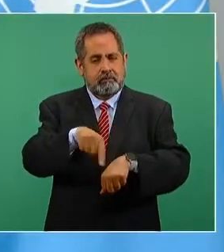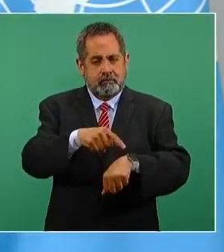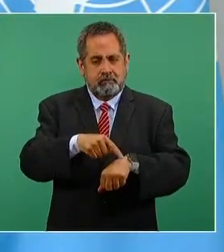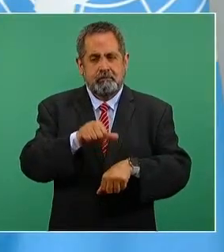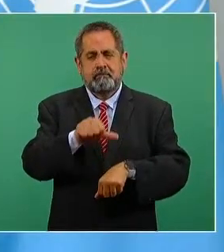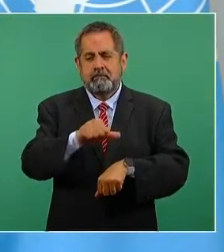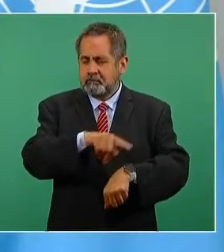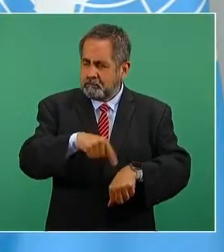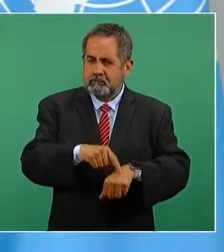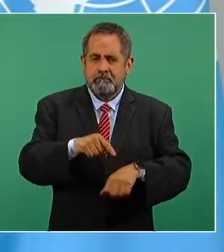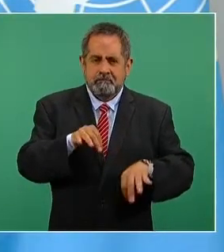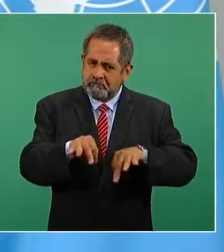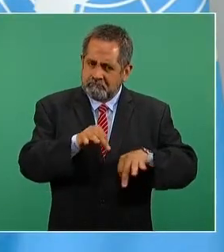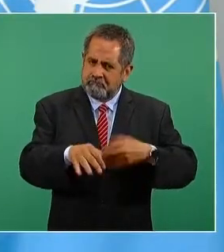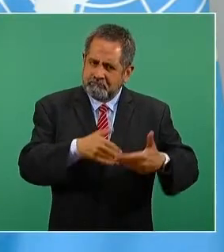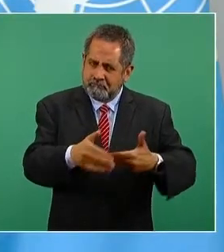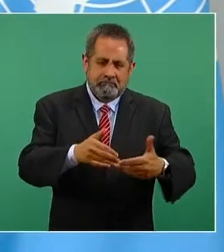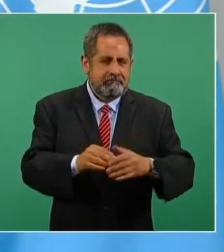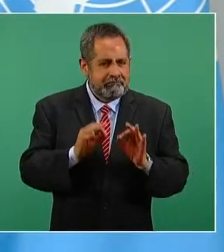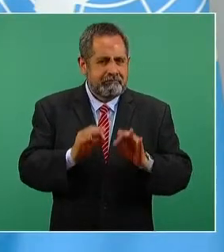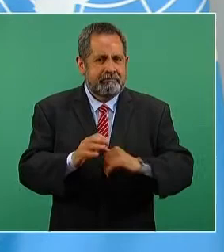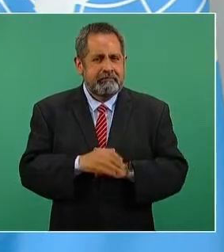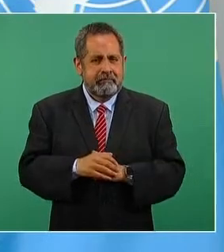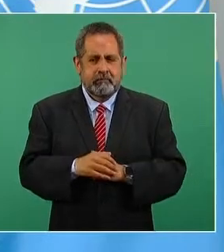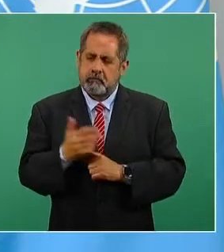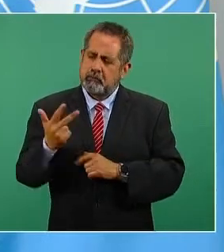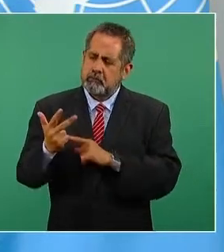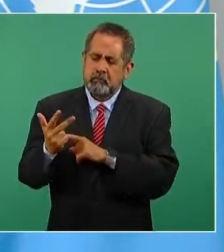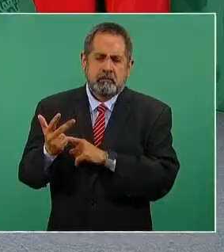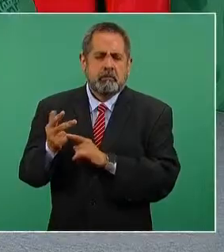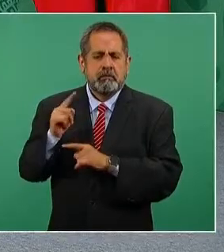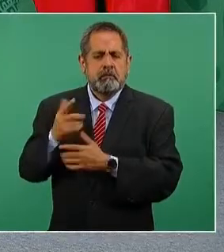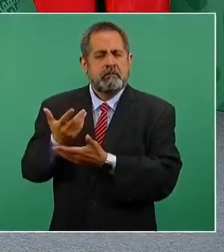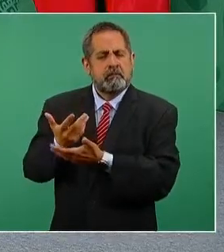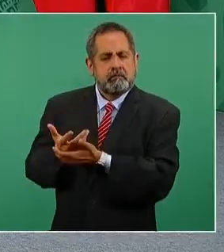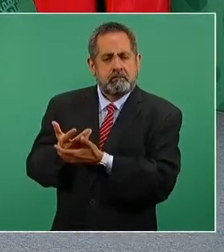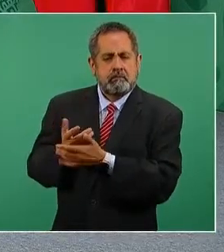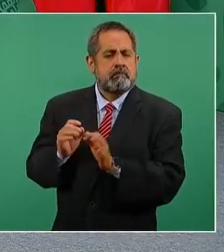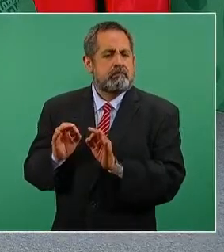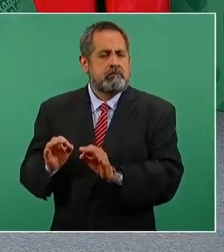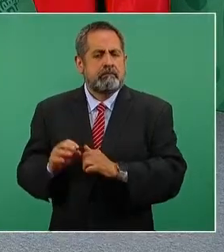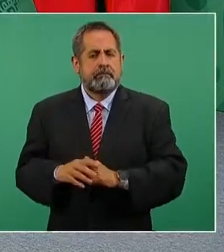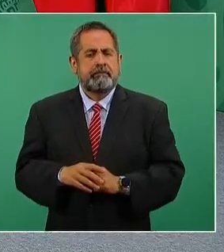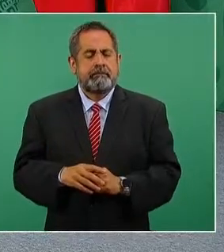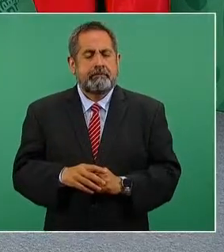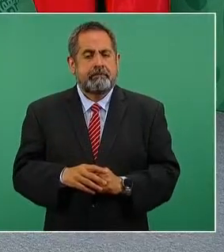¿no? Y se dejan las 8 para el descanso.